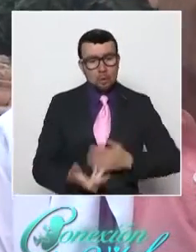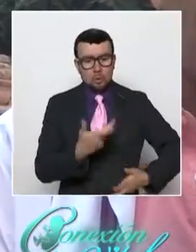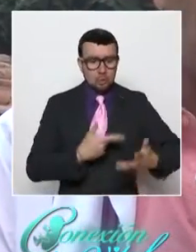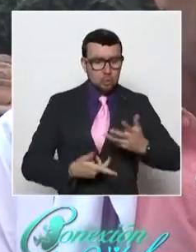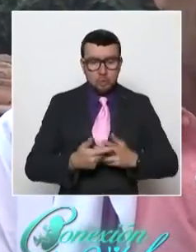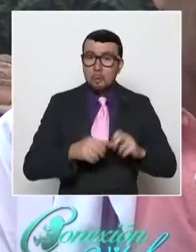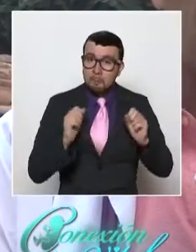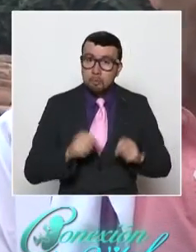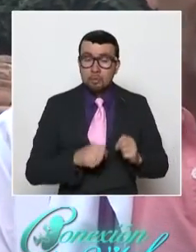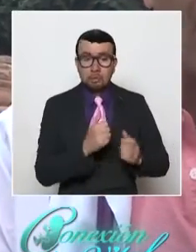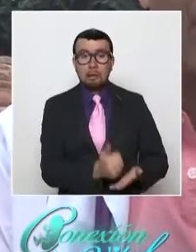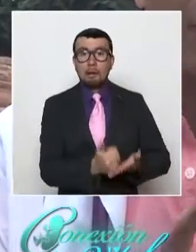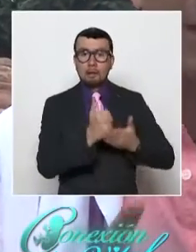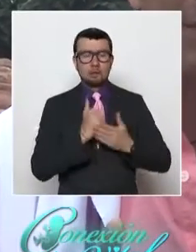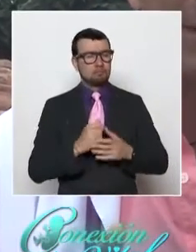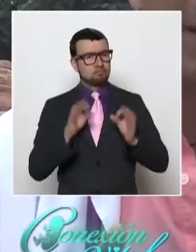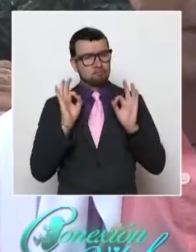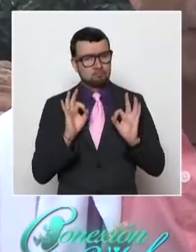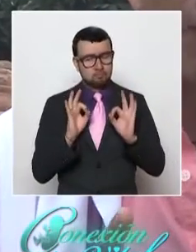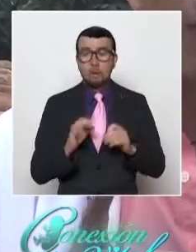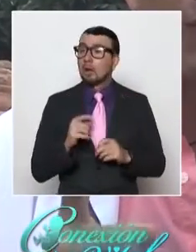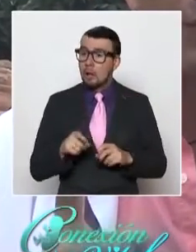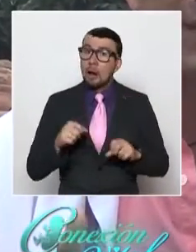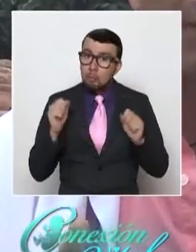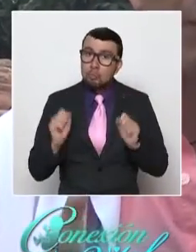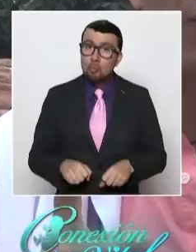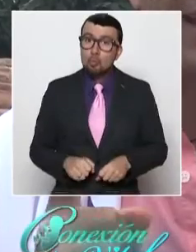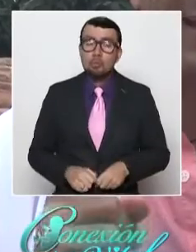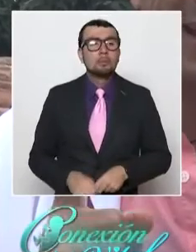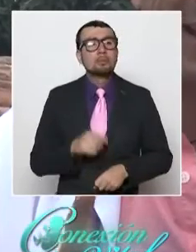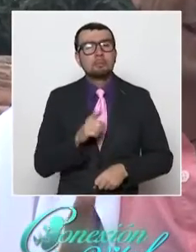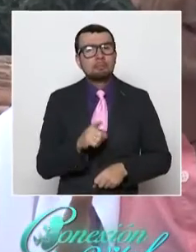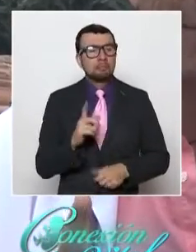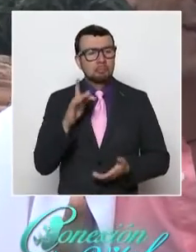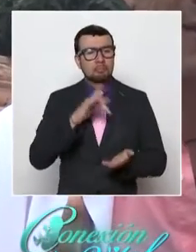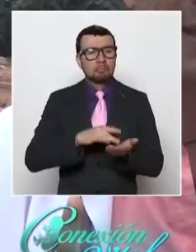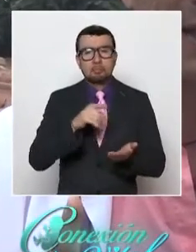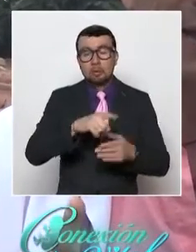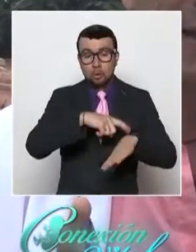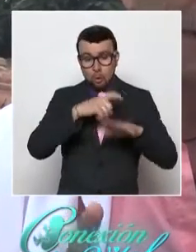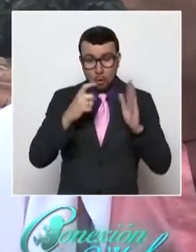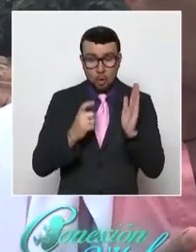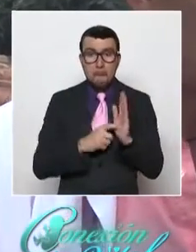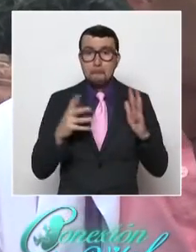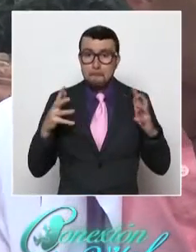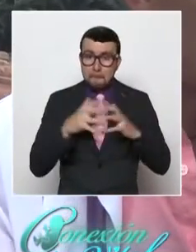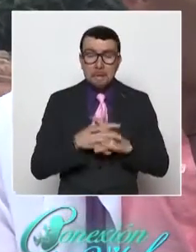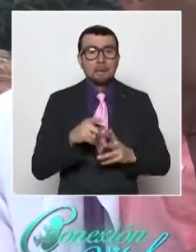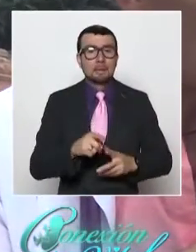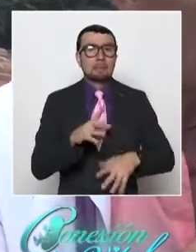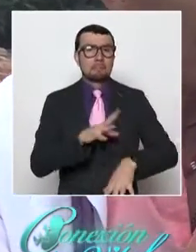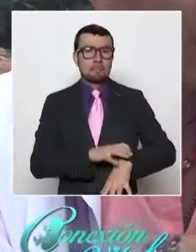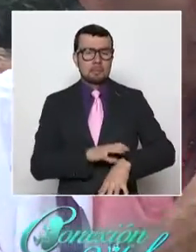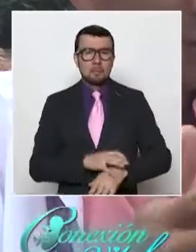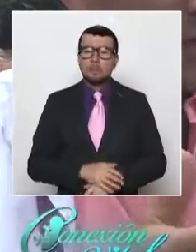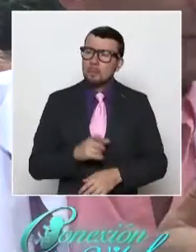terapéuticos y diagnósticos, lo que podríamos llamar un concepto integral de la medicina. Sobrino, hablemos un poco de todo